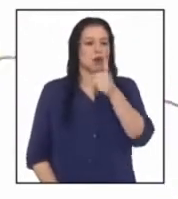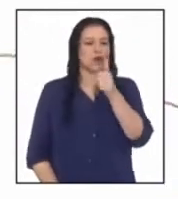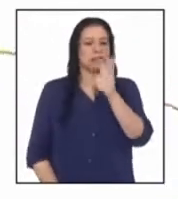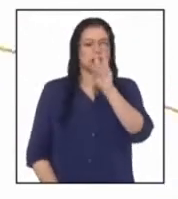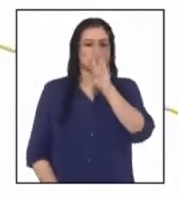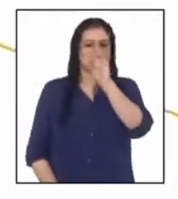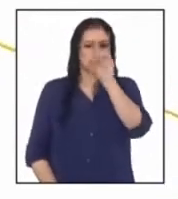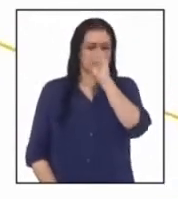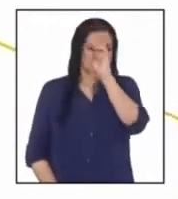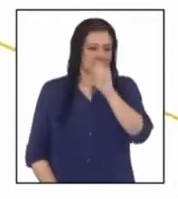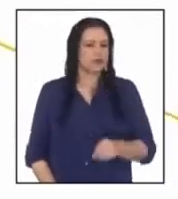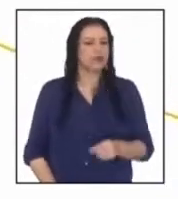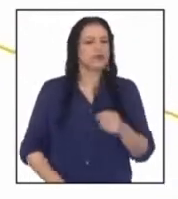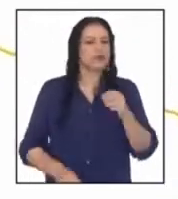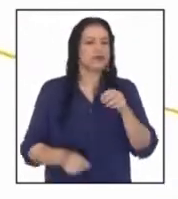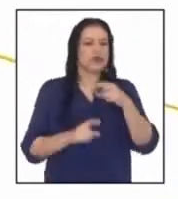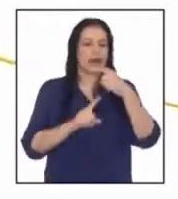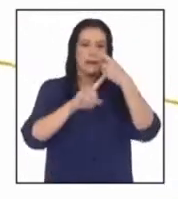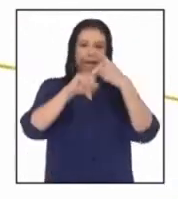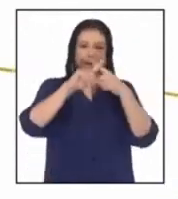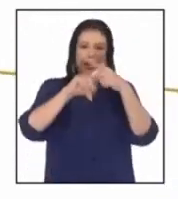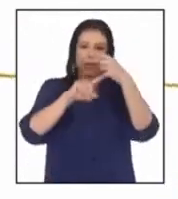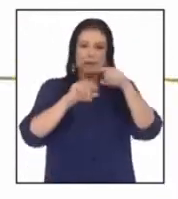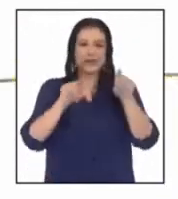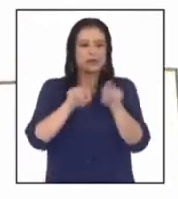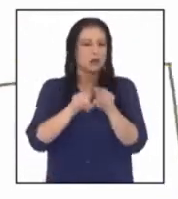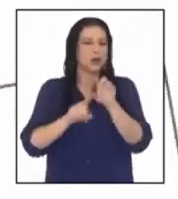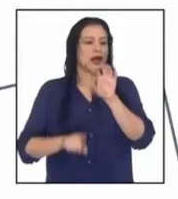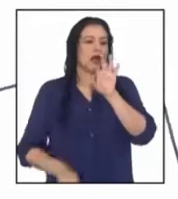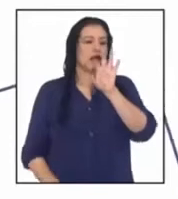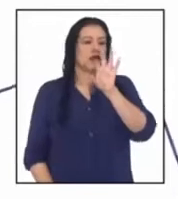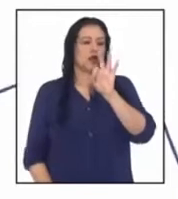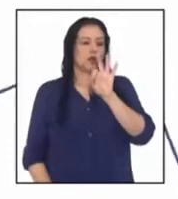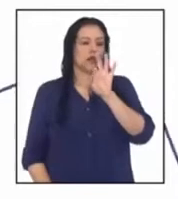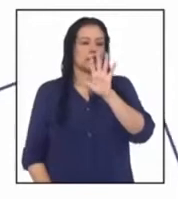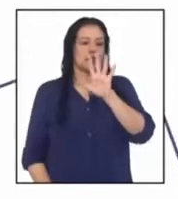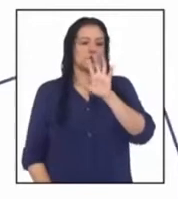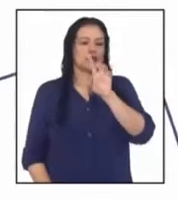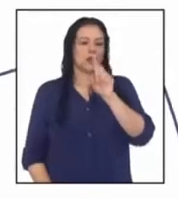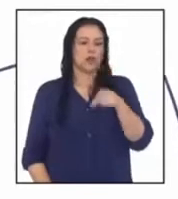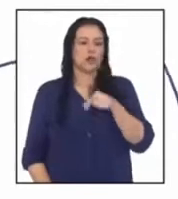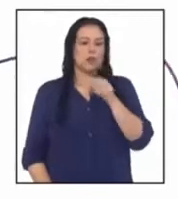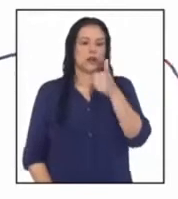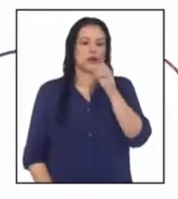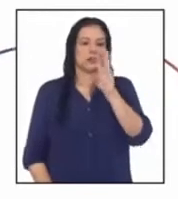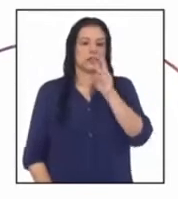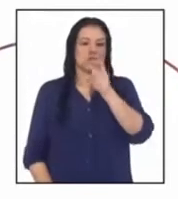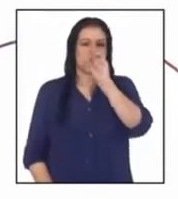95,16. La media aritmética es 95,16%.